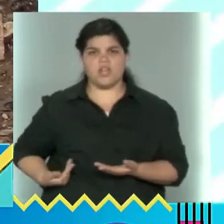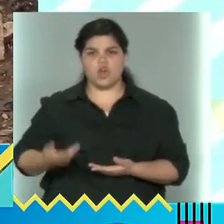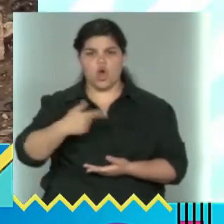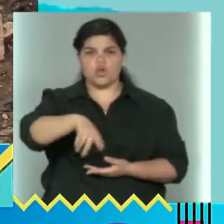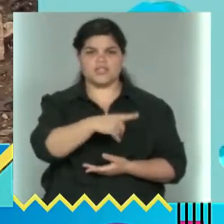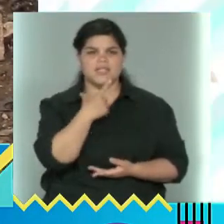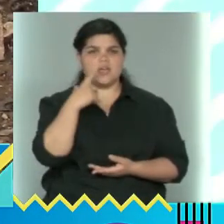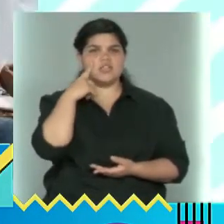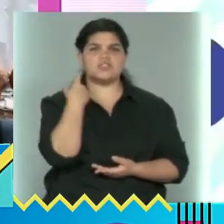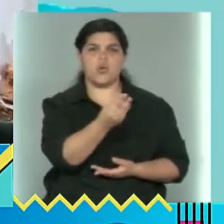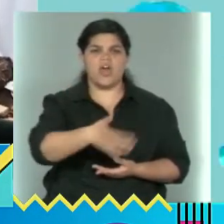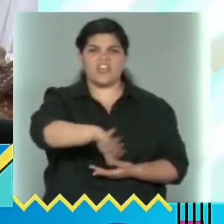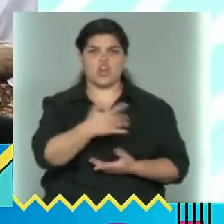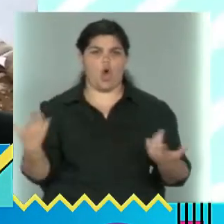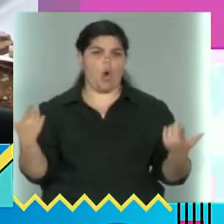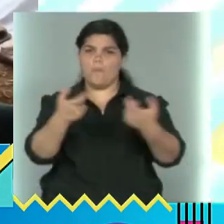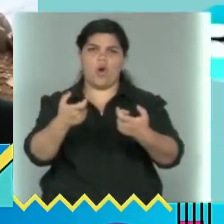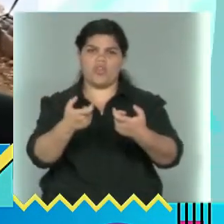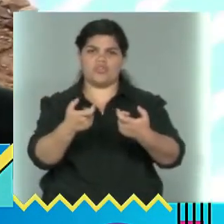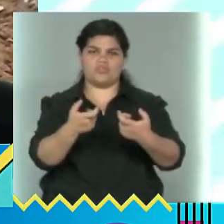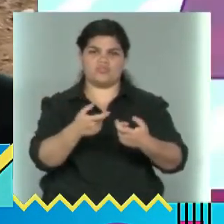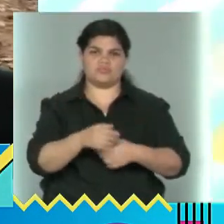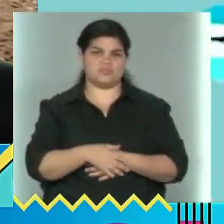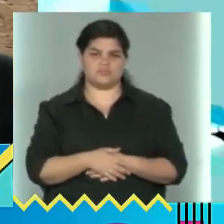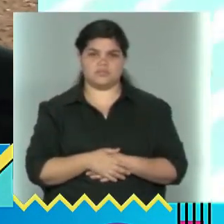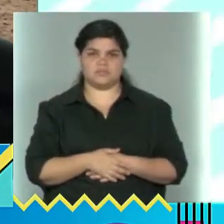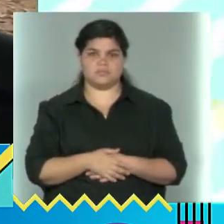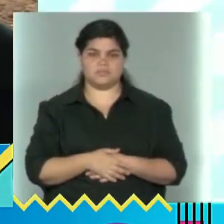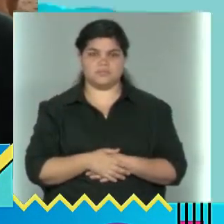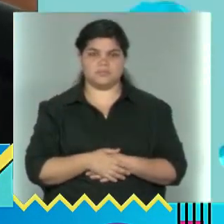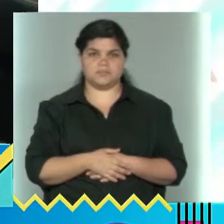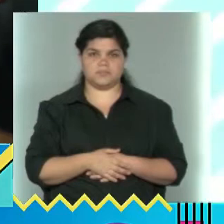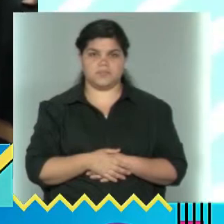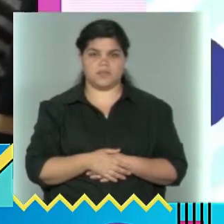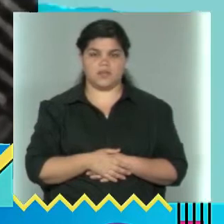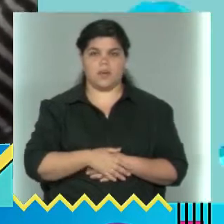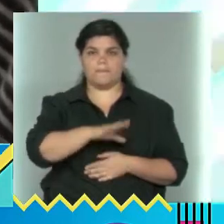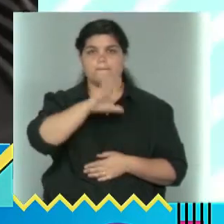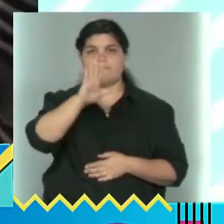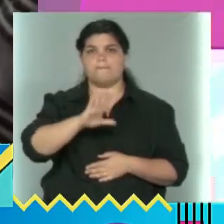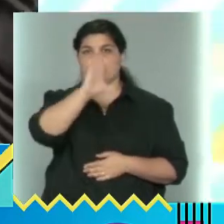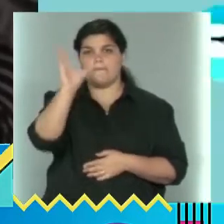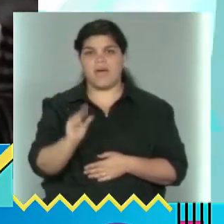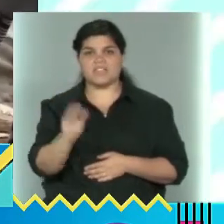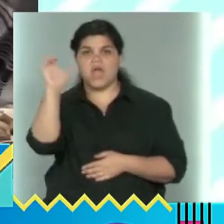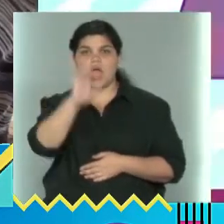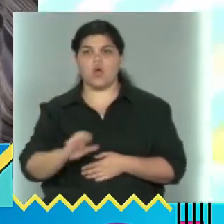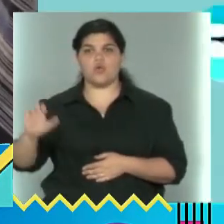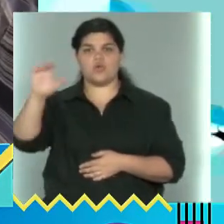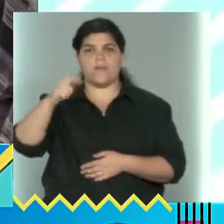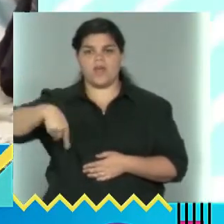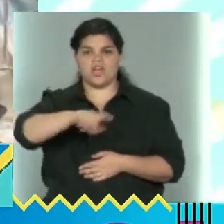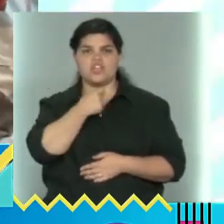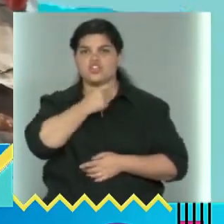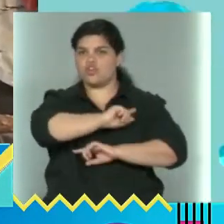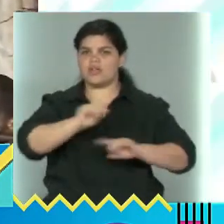digamos, no es la decisión popular. Claro. La mayoría de los países europeos están en contra de